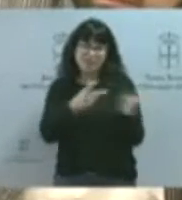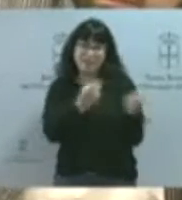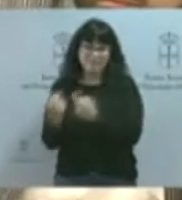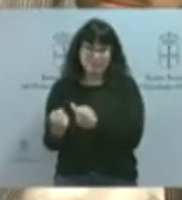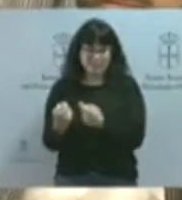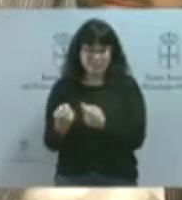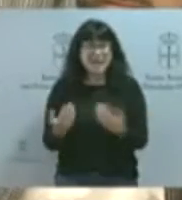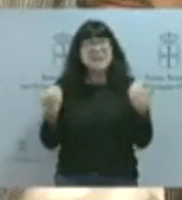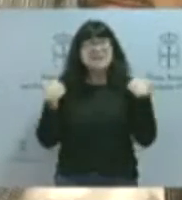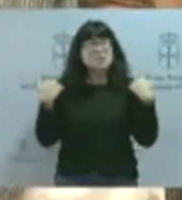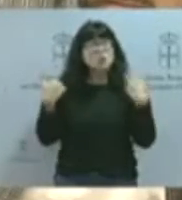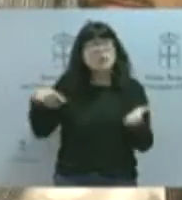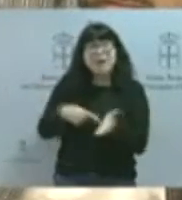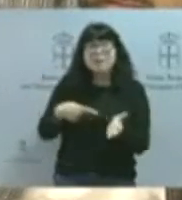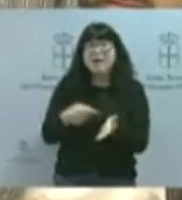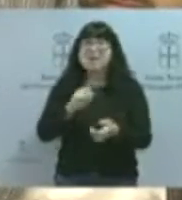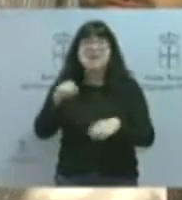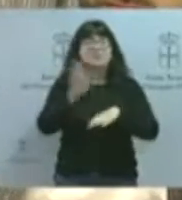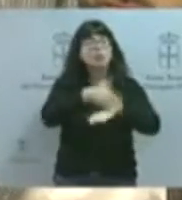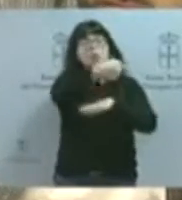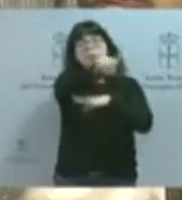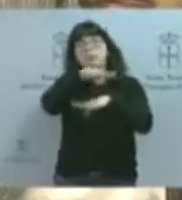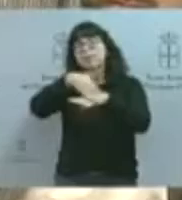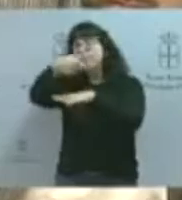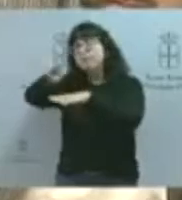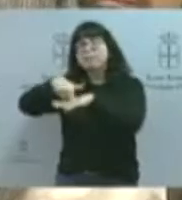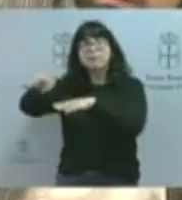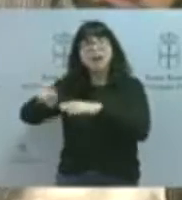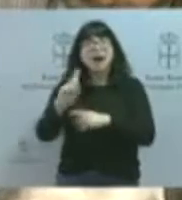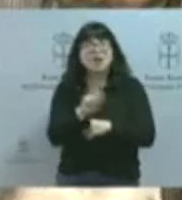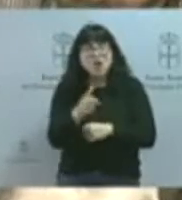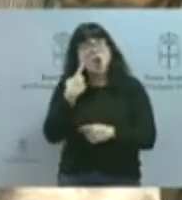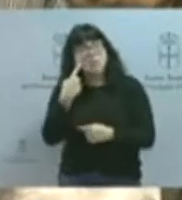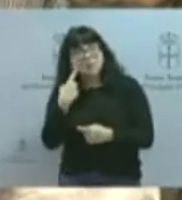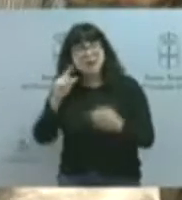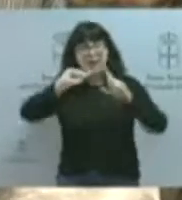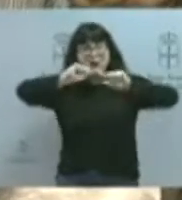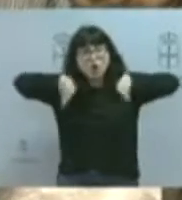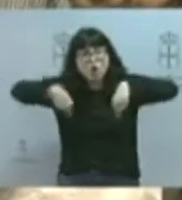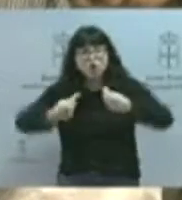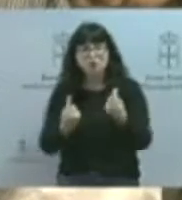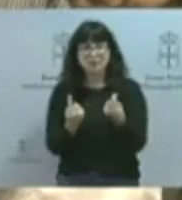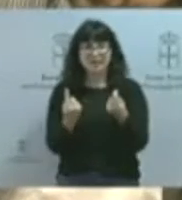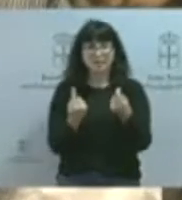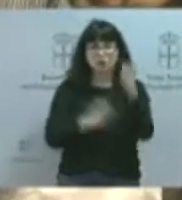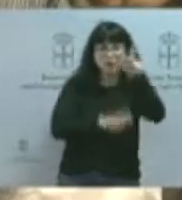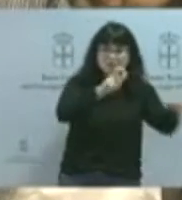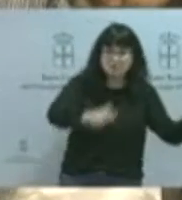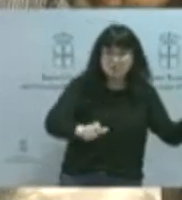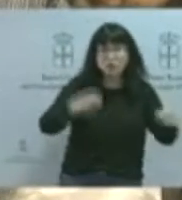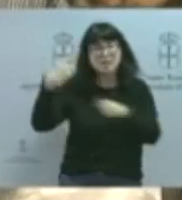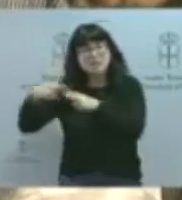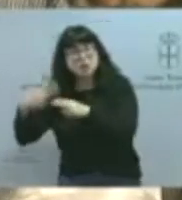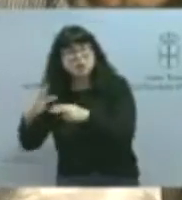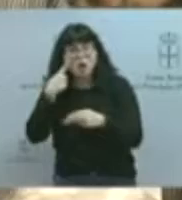culpas, sino con el seguimiento de ese contrato entre la sociedad y sus representantes políticos. Exigir que se cumplan los programas no debería ser